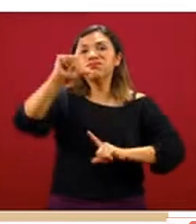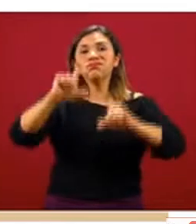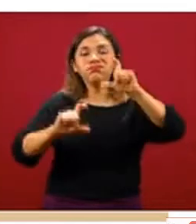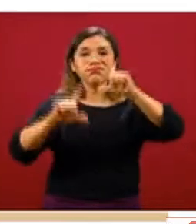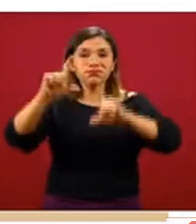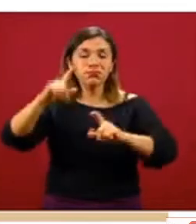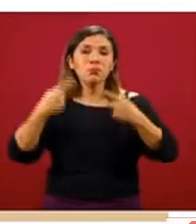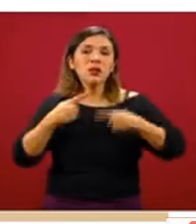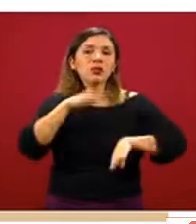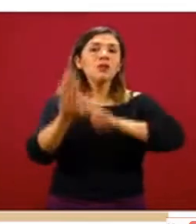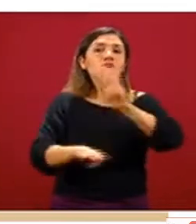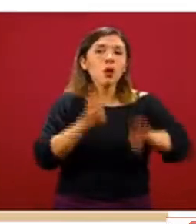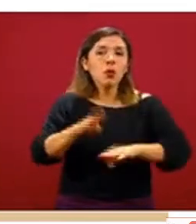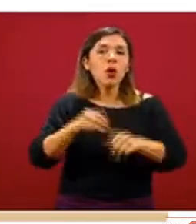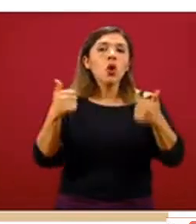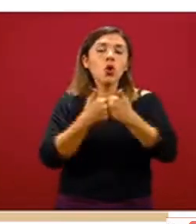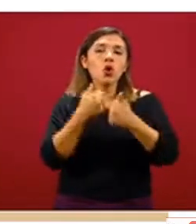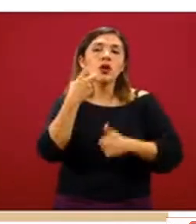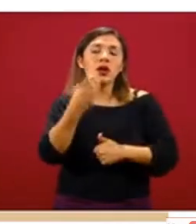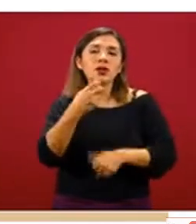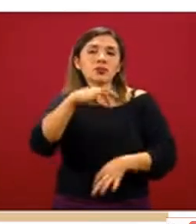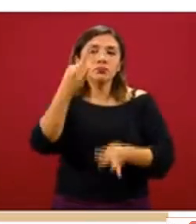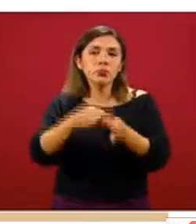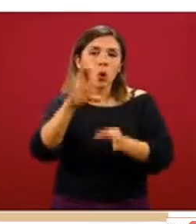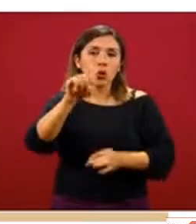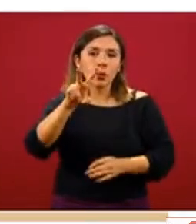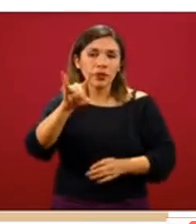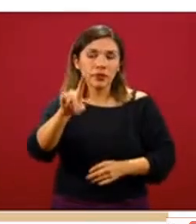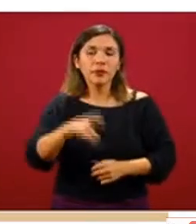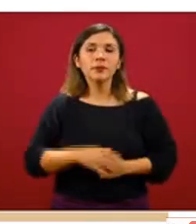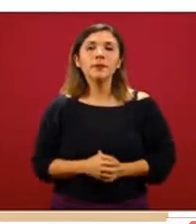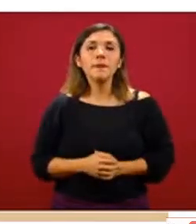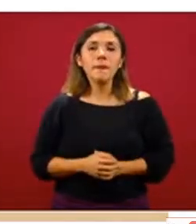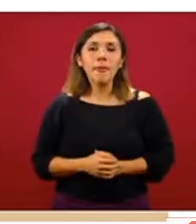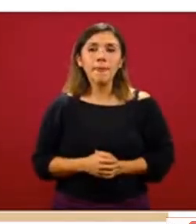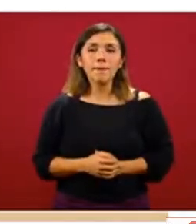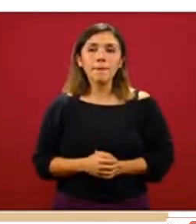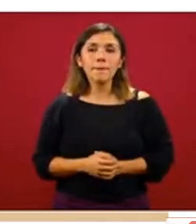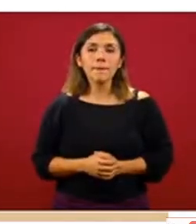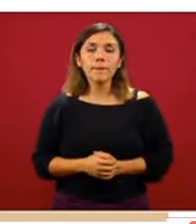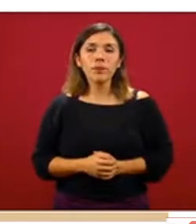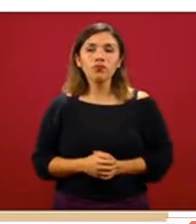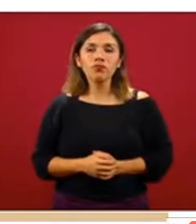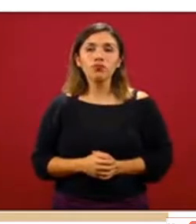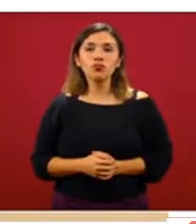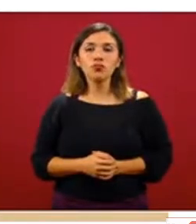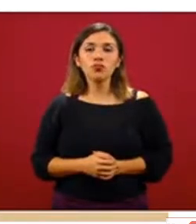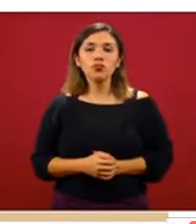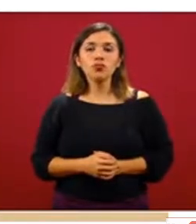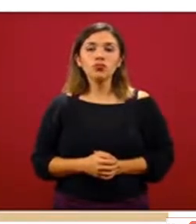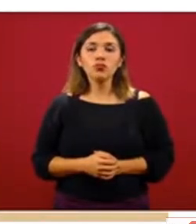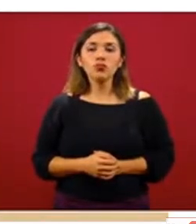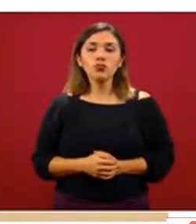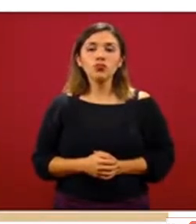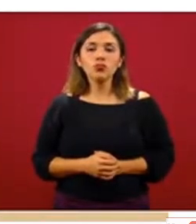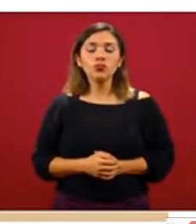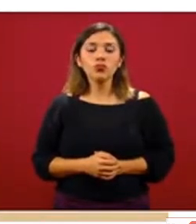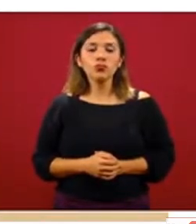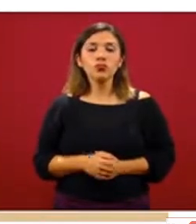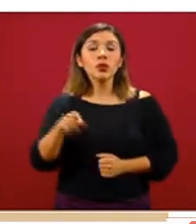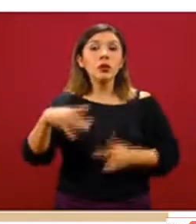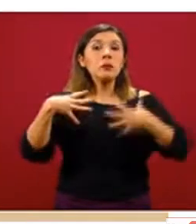cantidad de defunciones que puede ocurrir en los siguientes días. Veamos la siguiente diapositiva, que es la curva